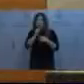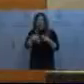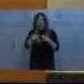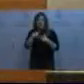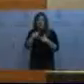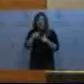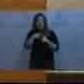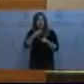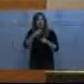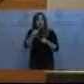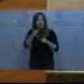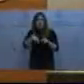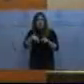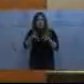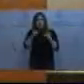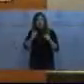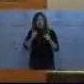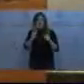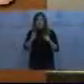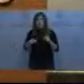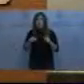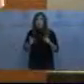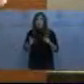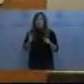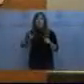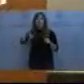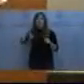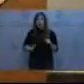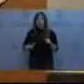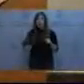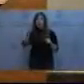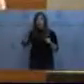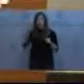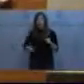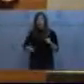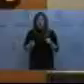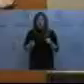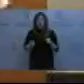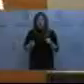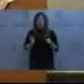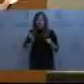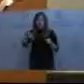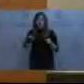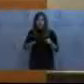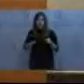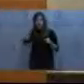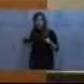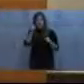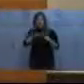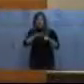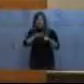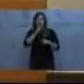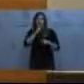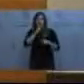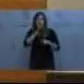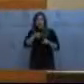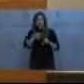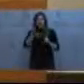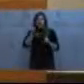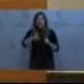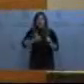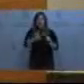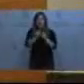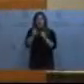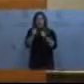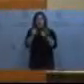Asturias como el salmón, que ustedes se obcecan una y otra vez en, desde luego, no compartirlo para dar riqueza en nuestra comunidad